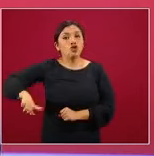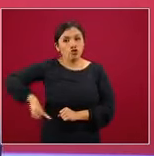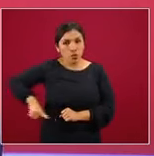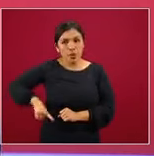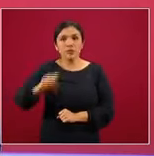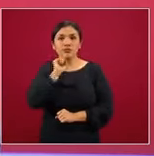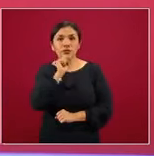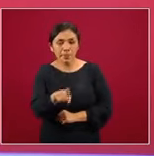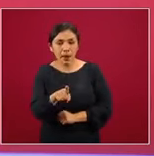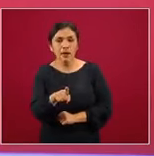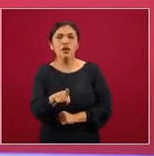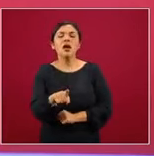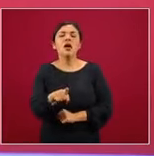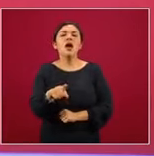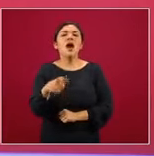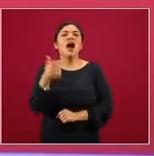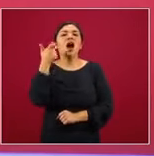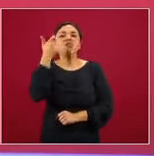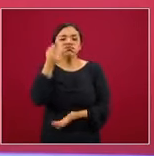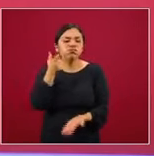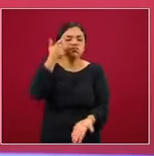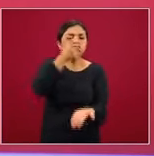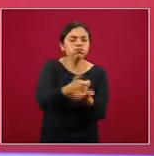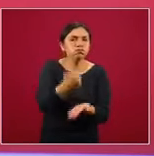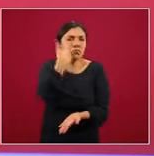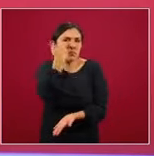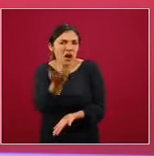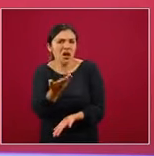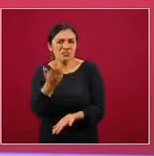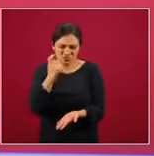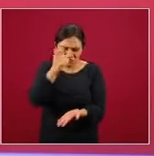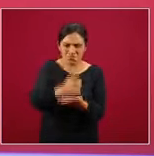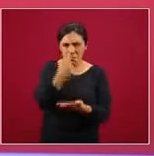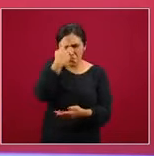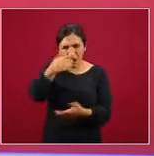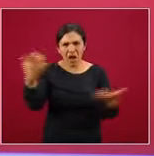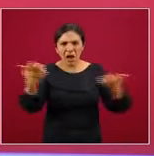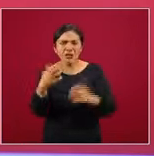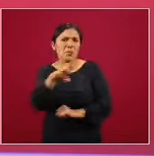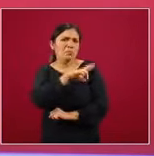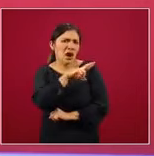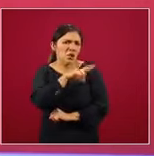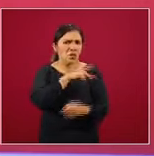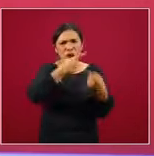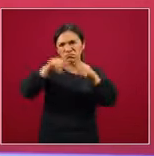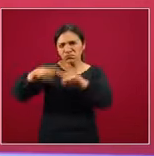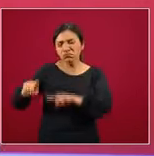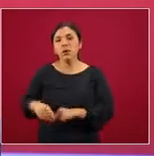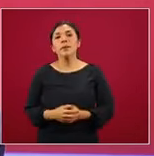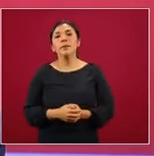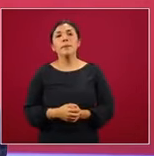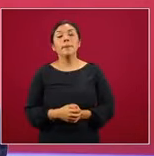gobiernos, financiadores de diversa naturaleza, privados,